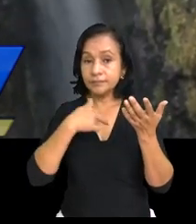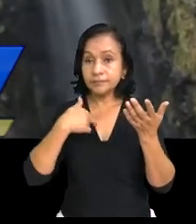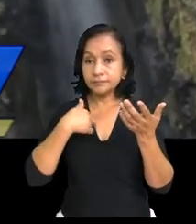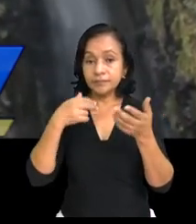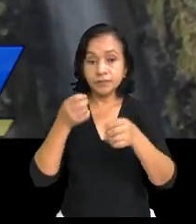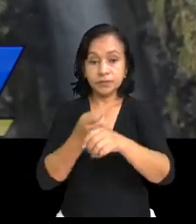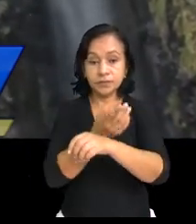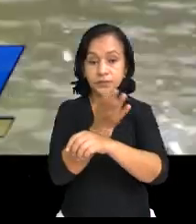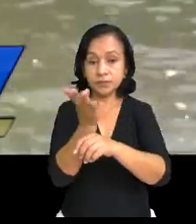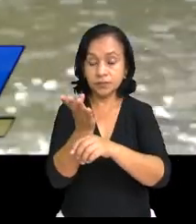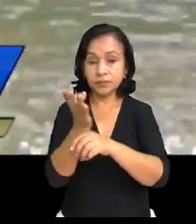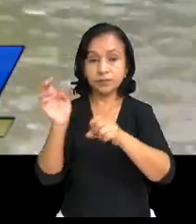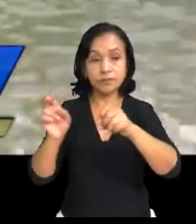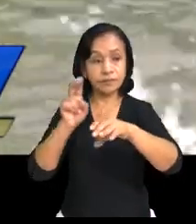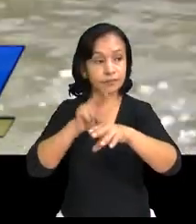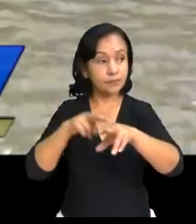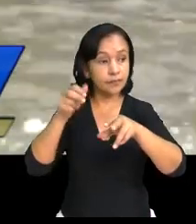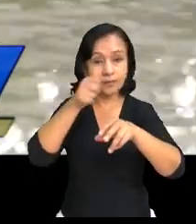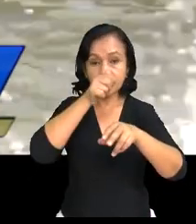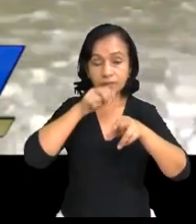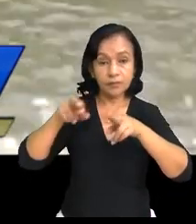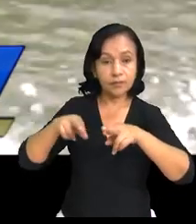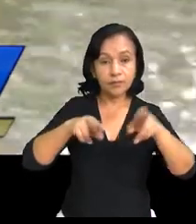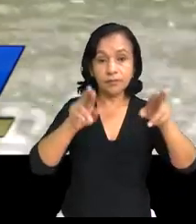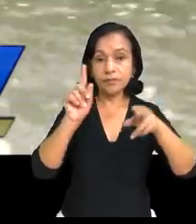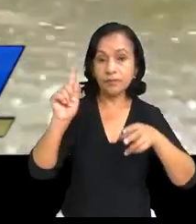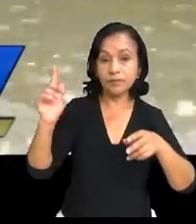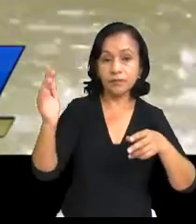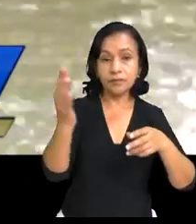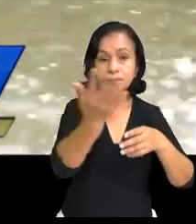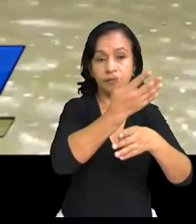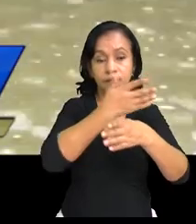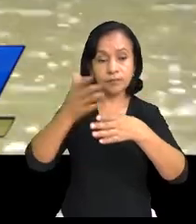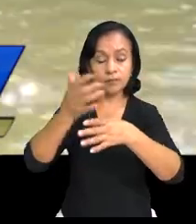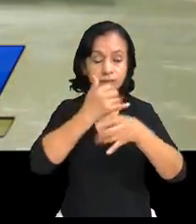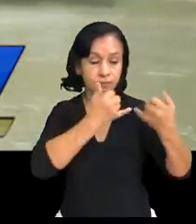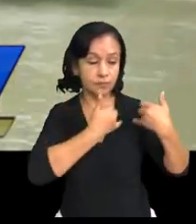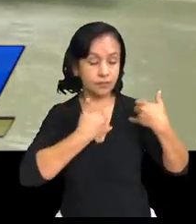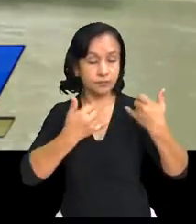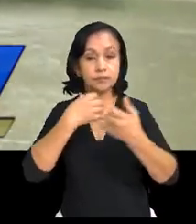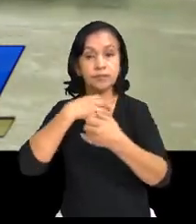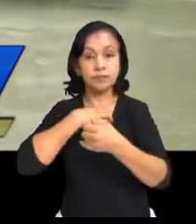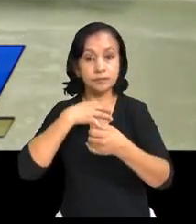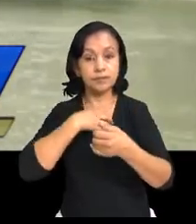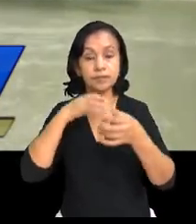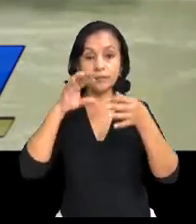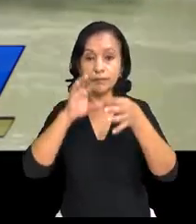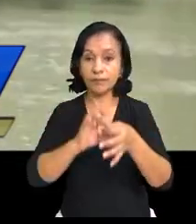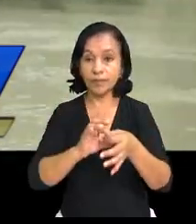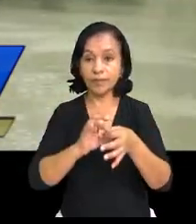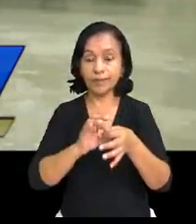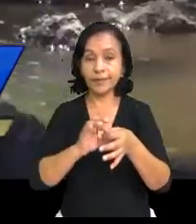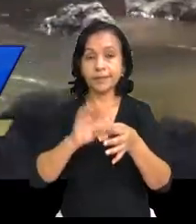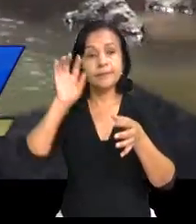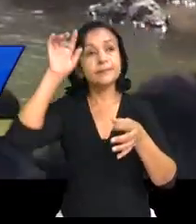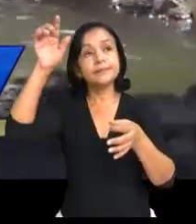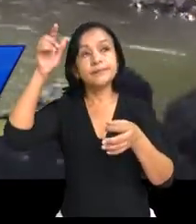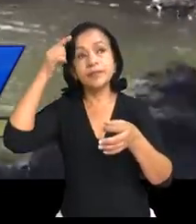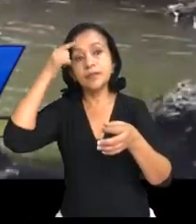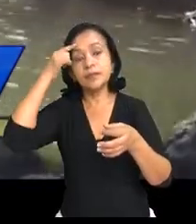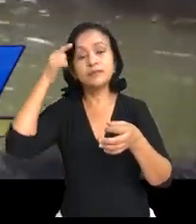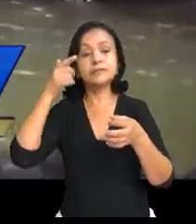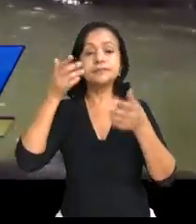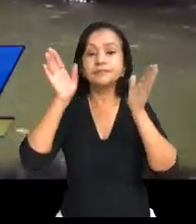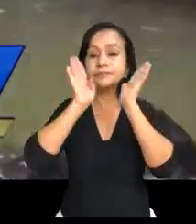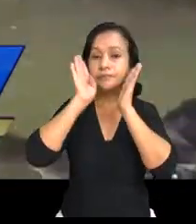Consejo Nacional de Recursos Hídricos, que integra todas las instituciones y todos los sectores involucrados, no solo parte del Estado, sino que la misma